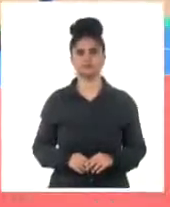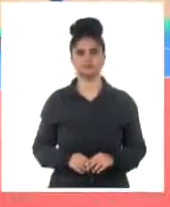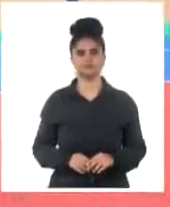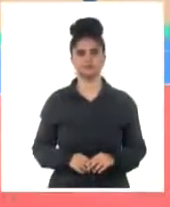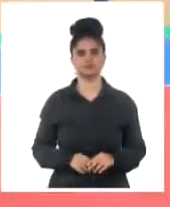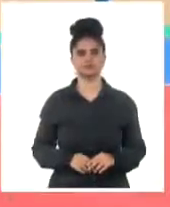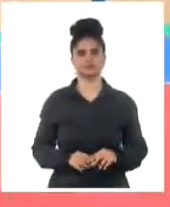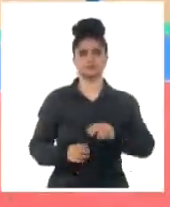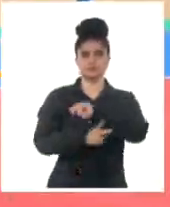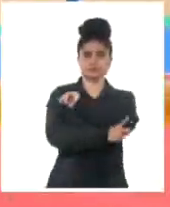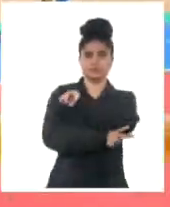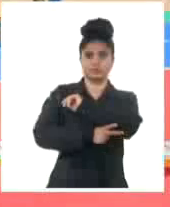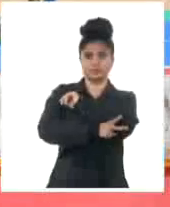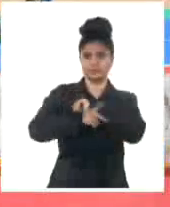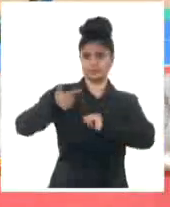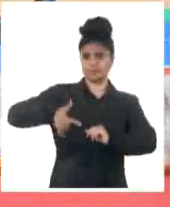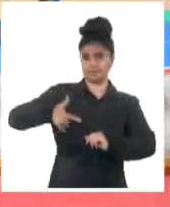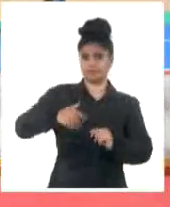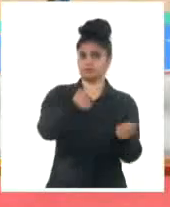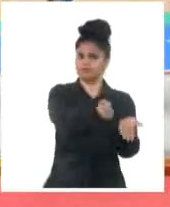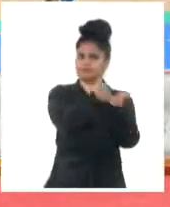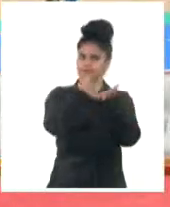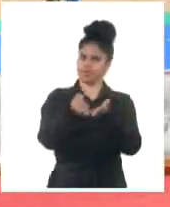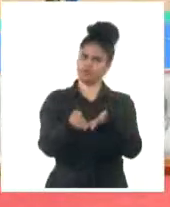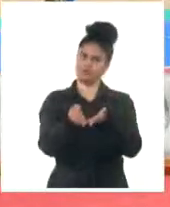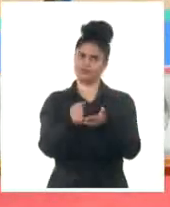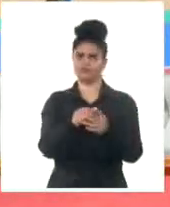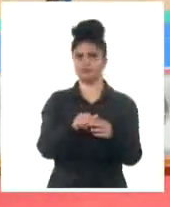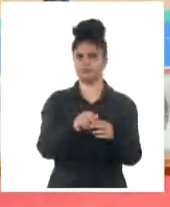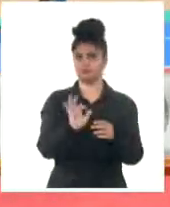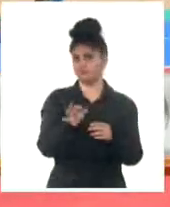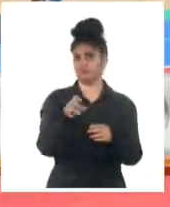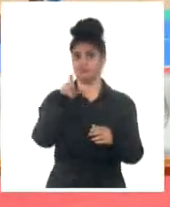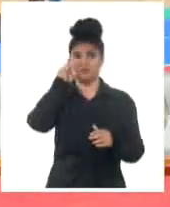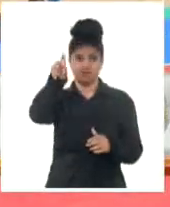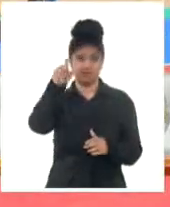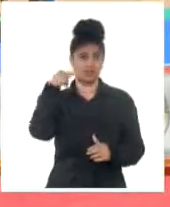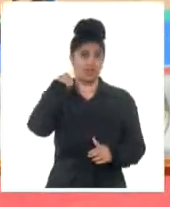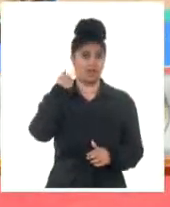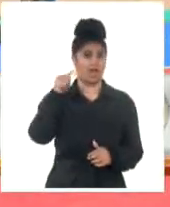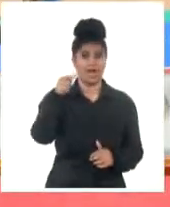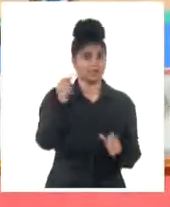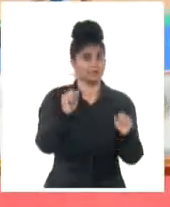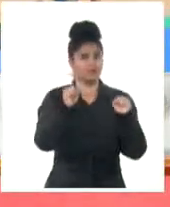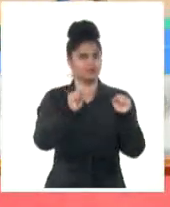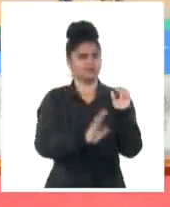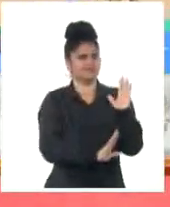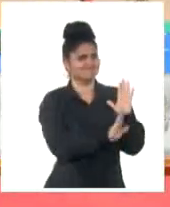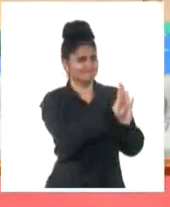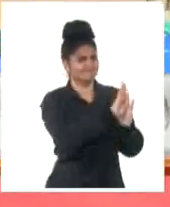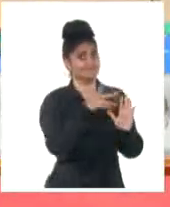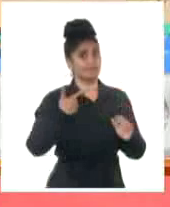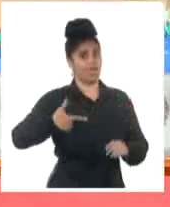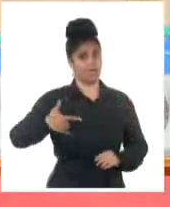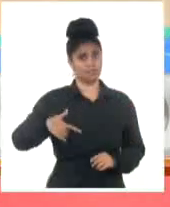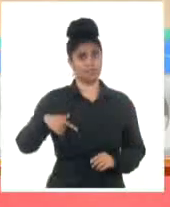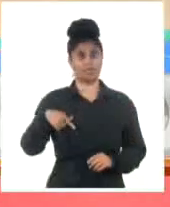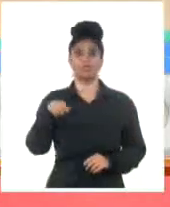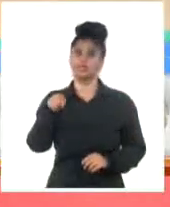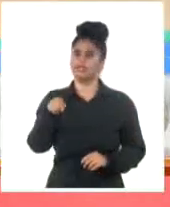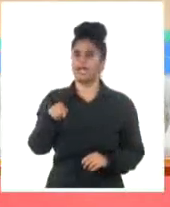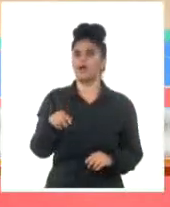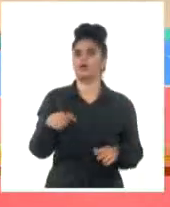importante. Vamos a ver cómo estamos realmente. Argentina es un equipo que en los últimos años viene creciendo mucho, entonces es una oportunidad para la gente